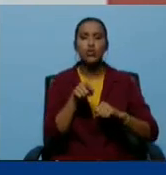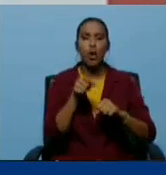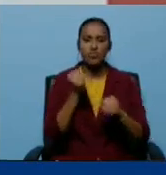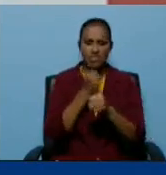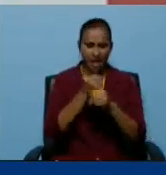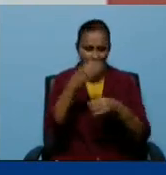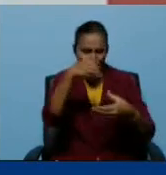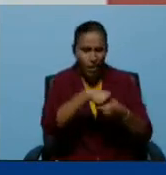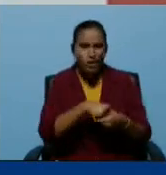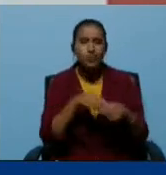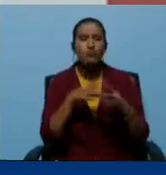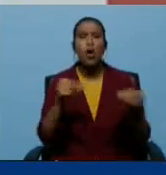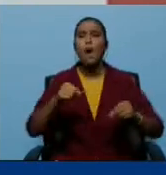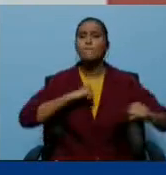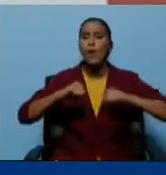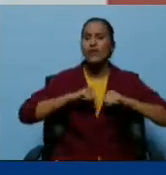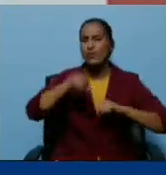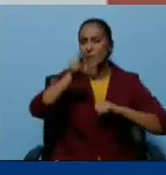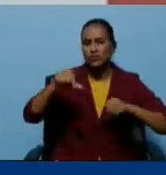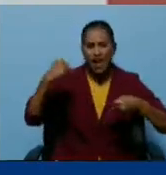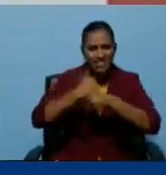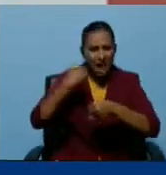el movimiento de la clase obrera,